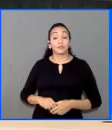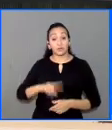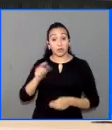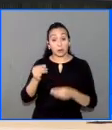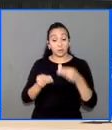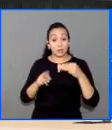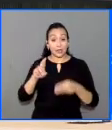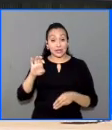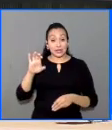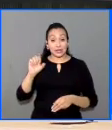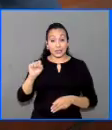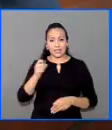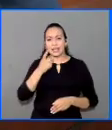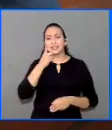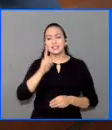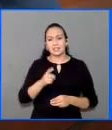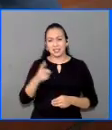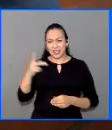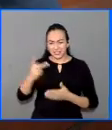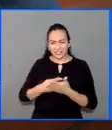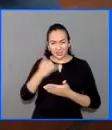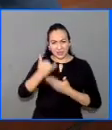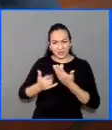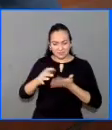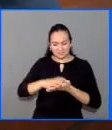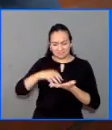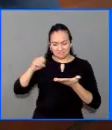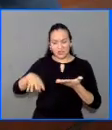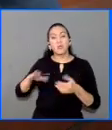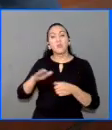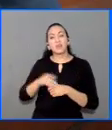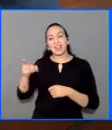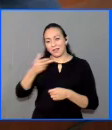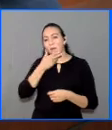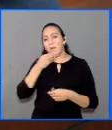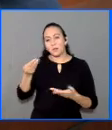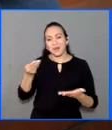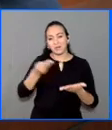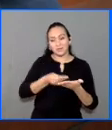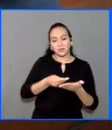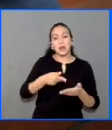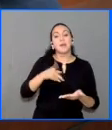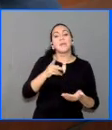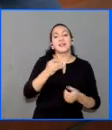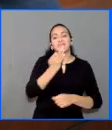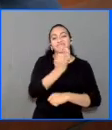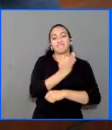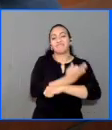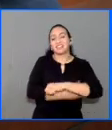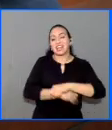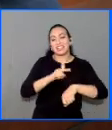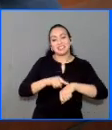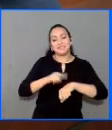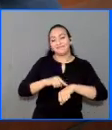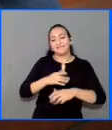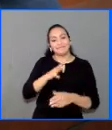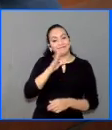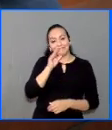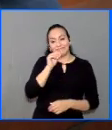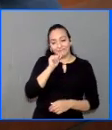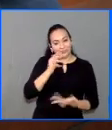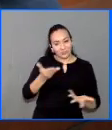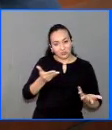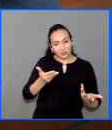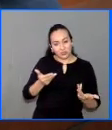propone desechar el proyecto, ya que se presentó de manera extemporánea, porque la ley de medios de impugnación fija un plazo de